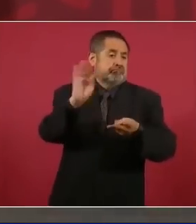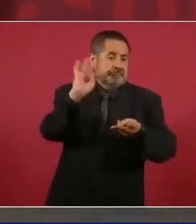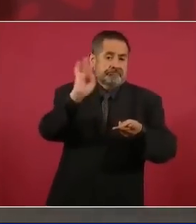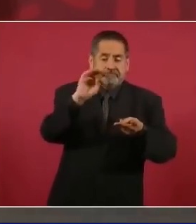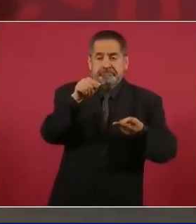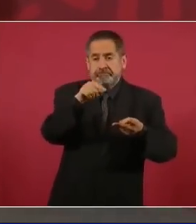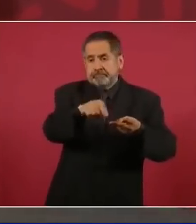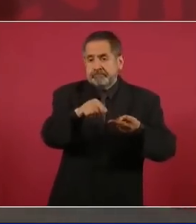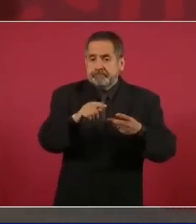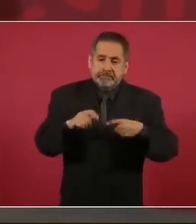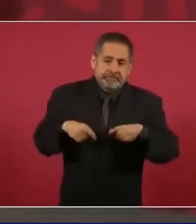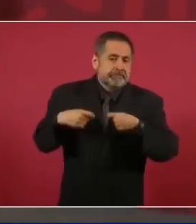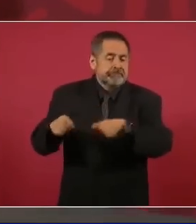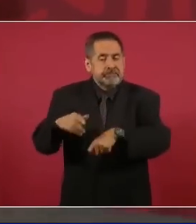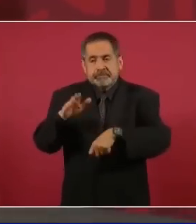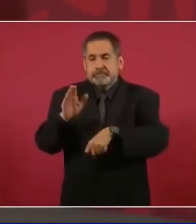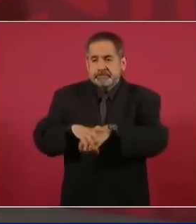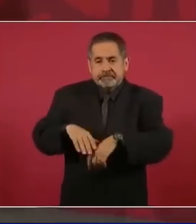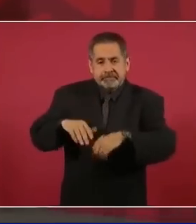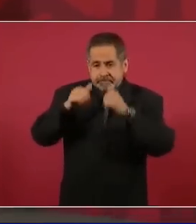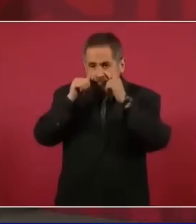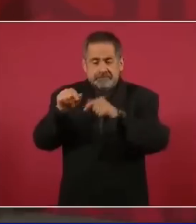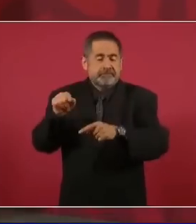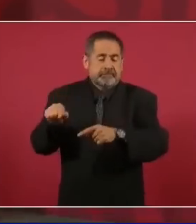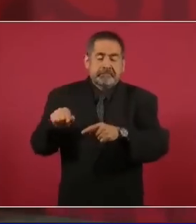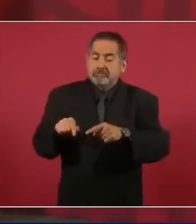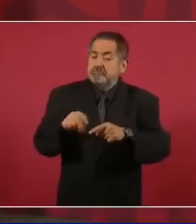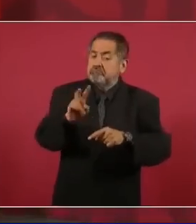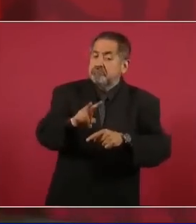cómo se garantizó